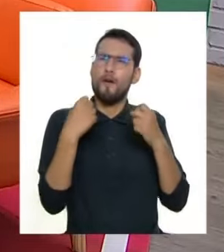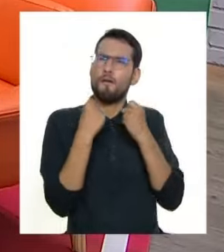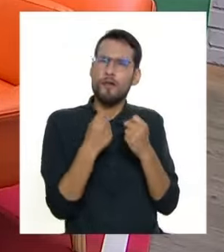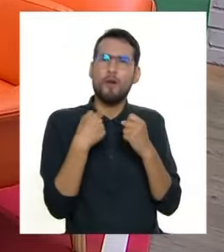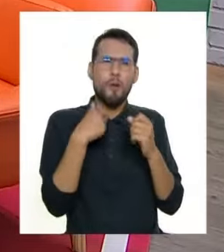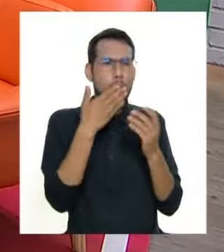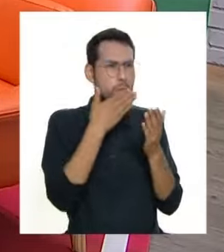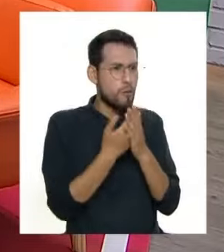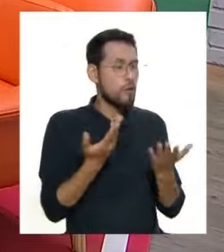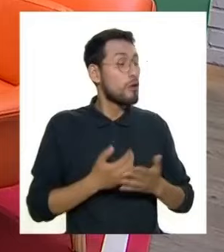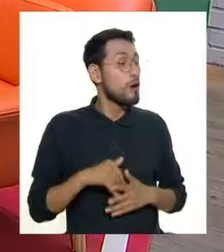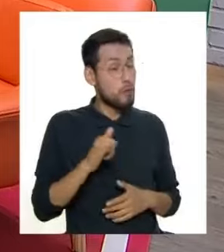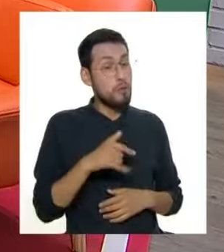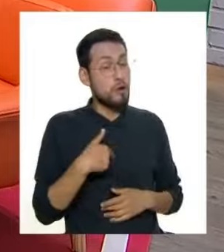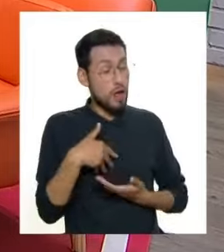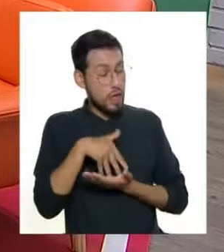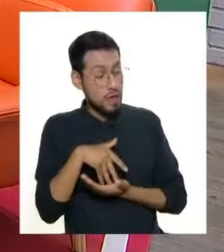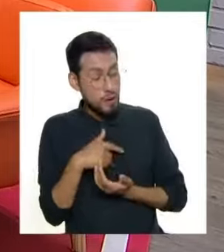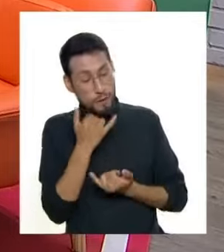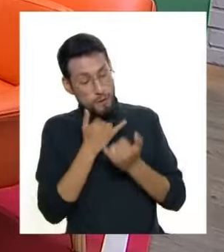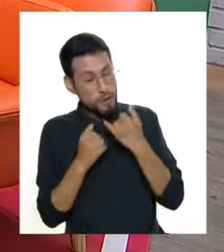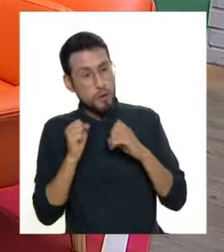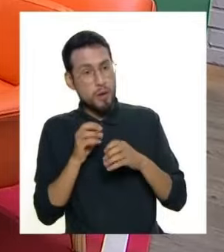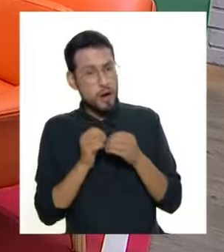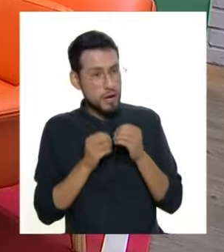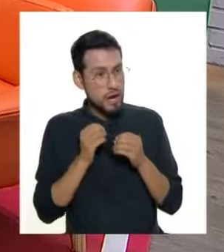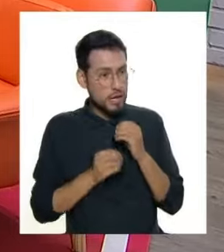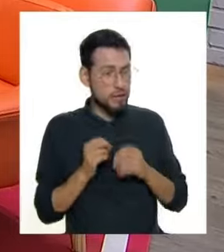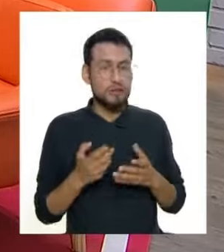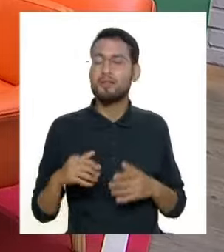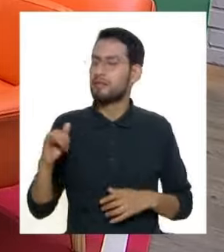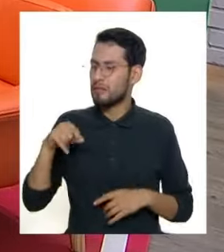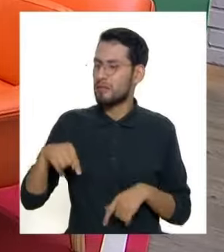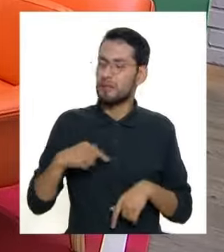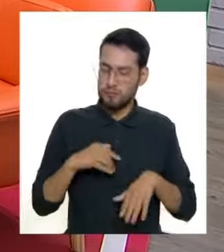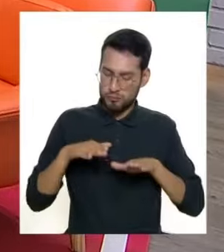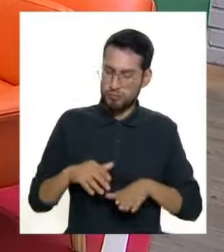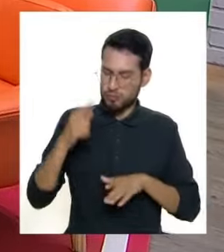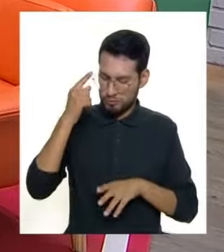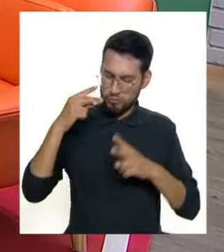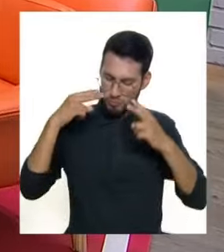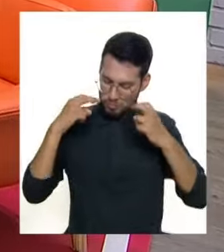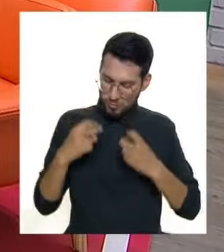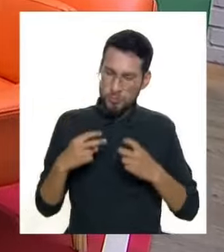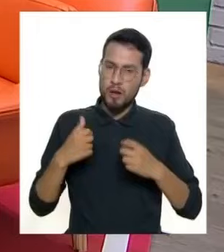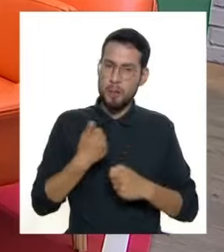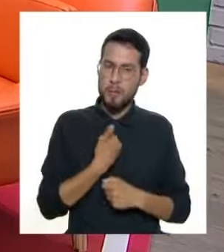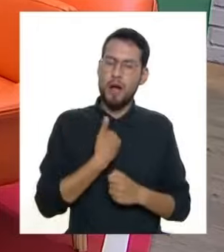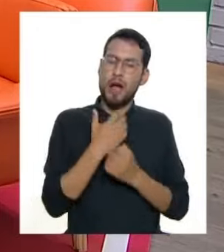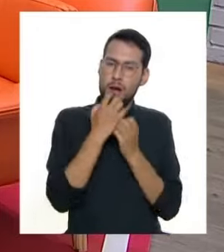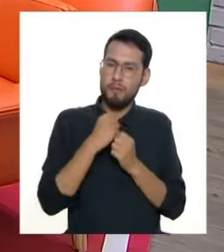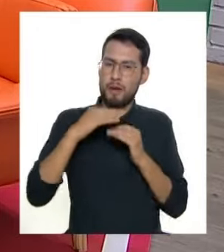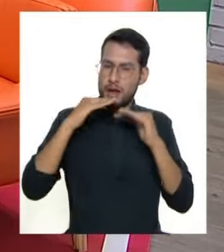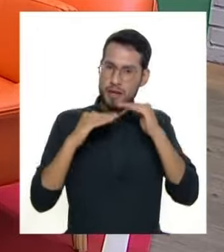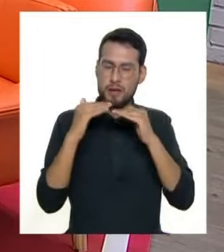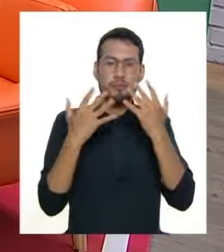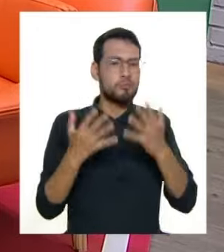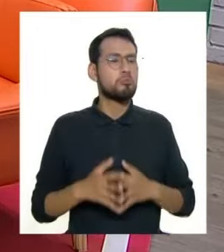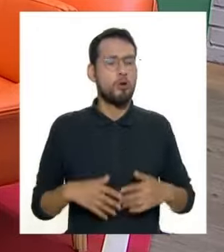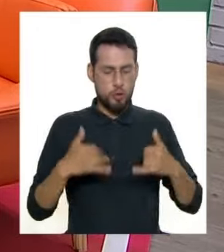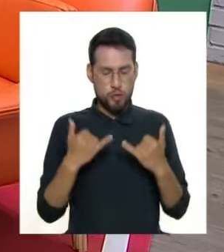fortalezas, también cuáles son mis debilidades para poder... Con los pies poder... en la tierra. Así es, con los pies en la tierra para poder tener una autoestima equilibrada y